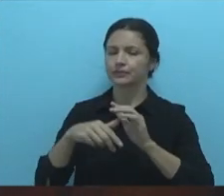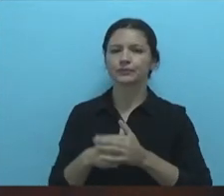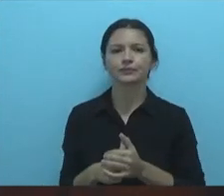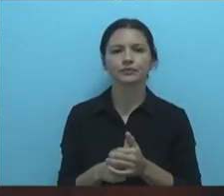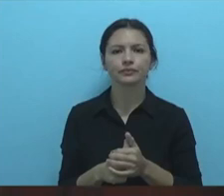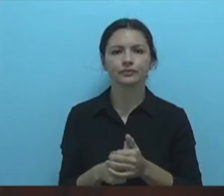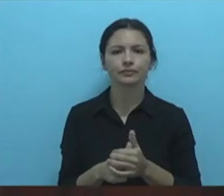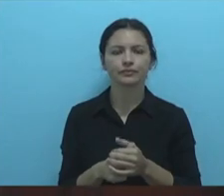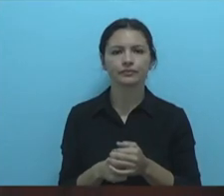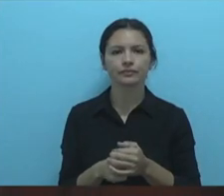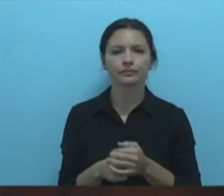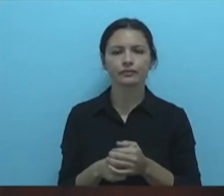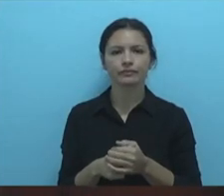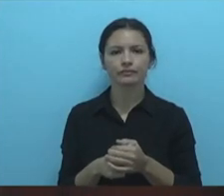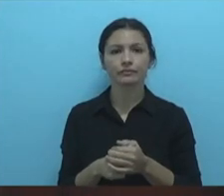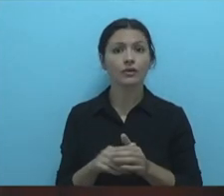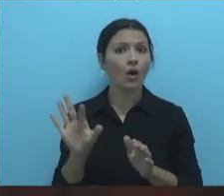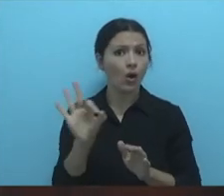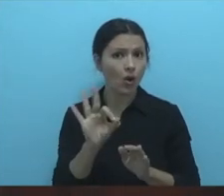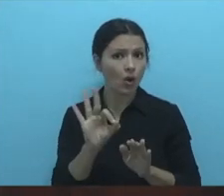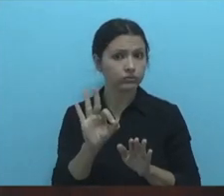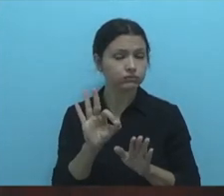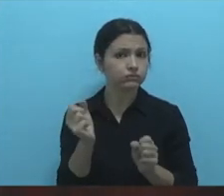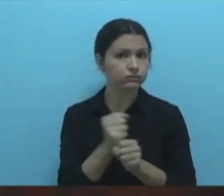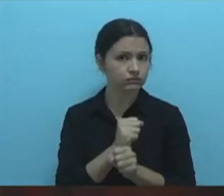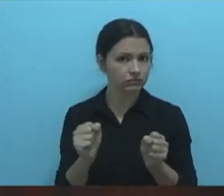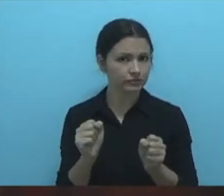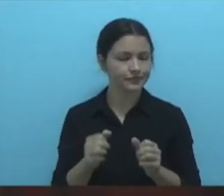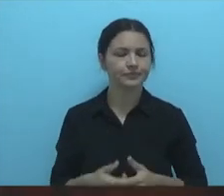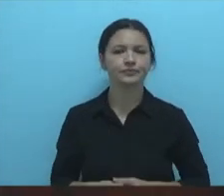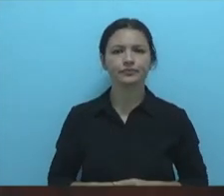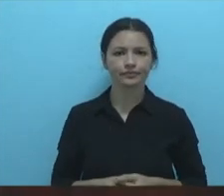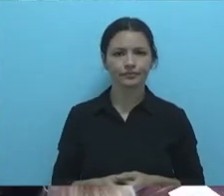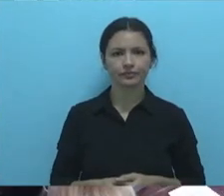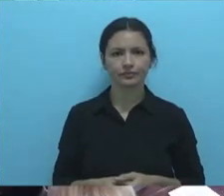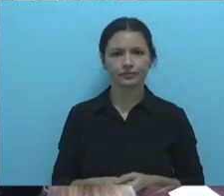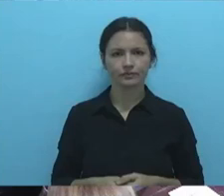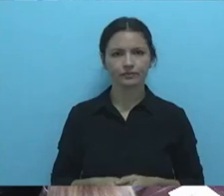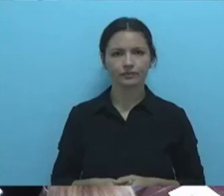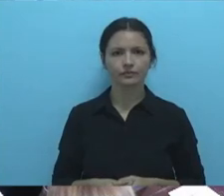nota de la misma caso contrario se dará por aprobada